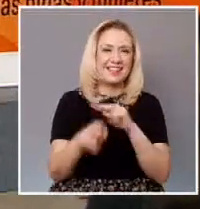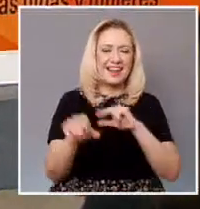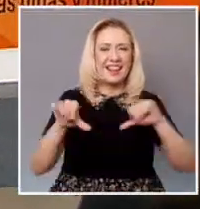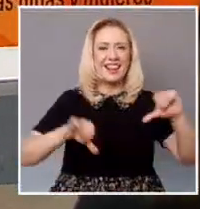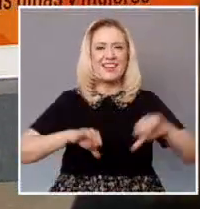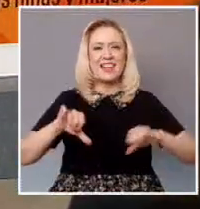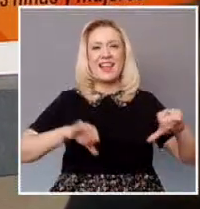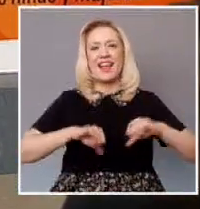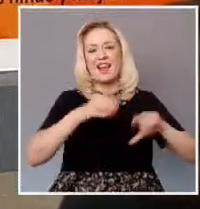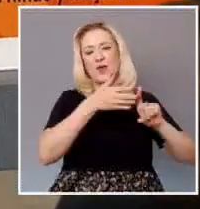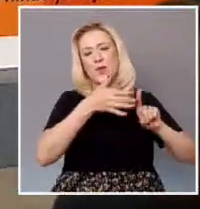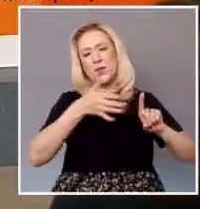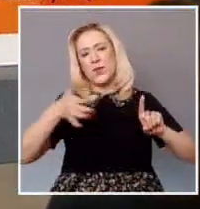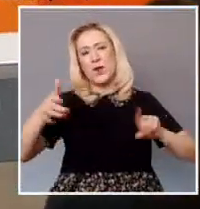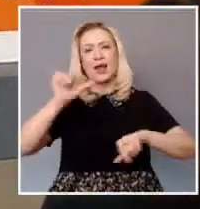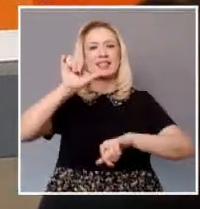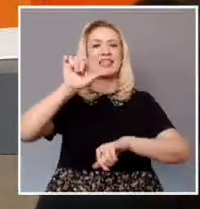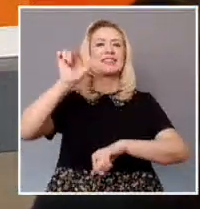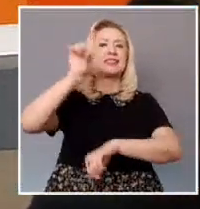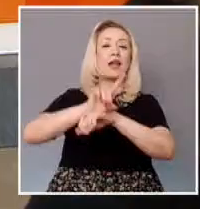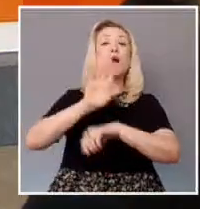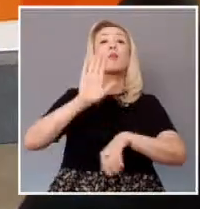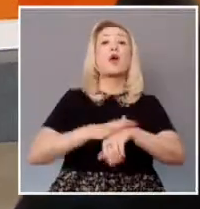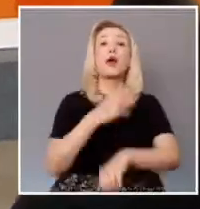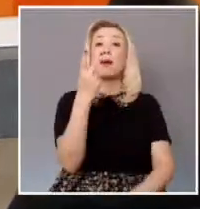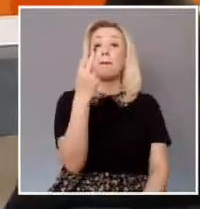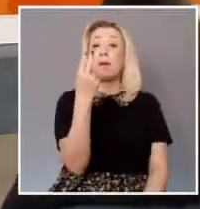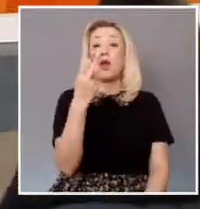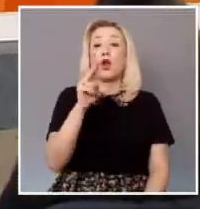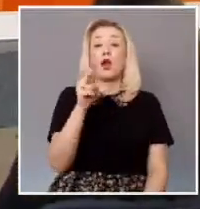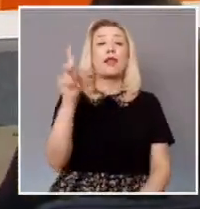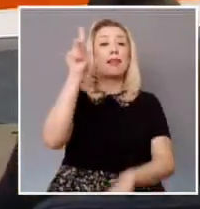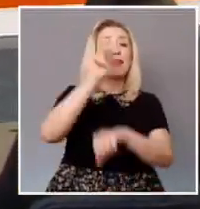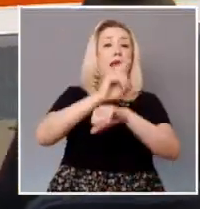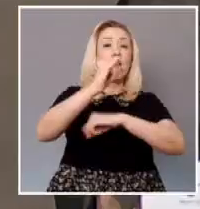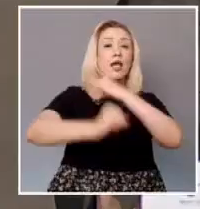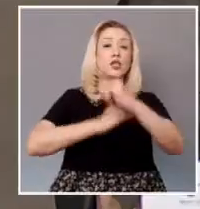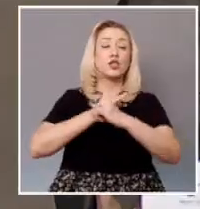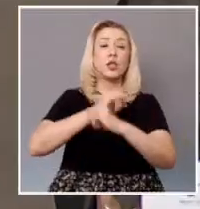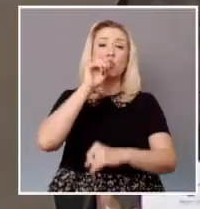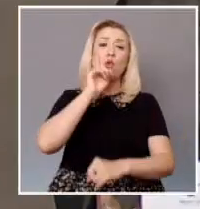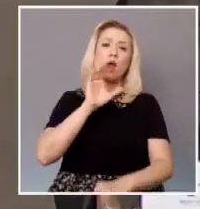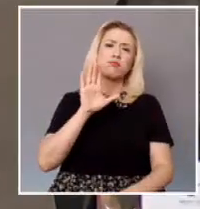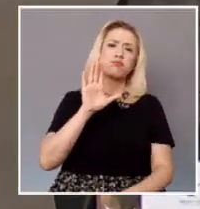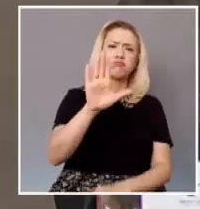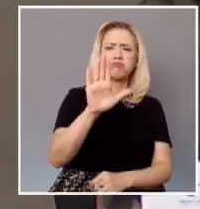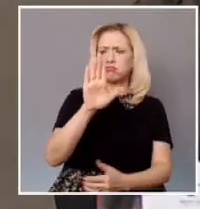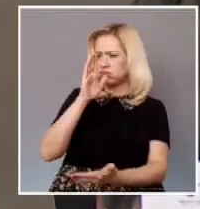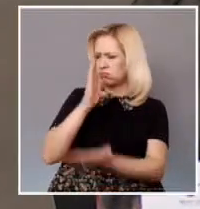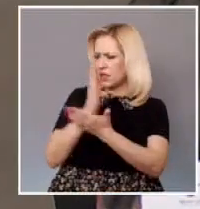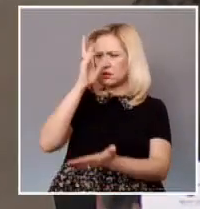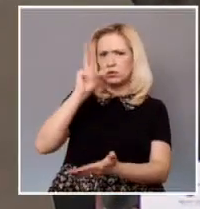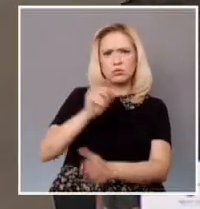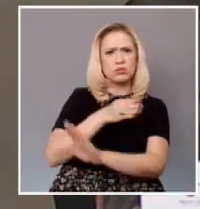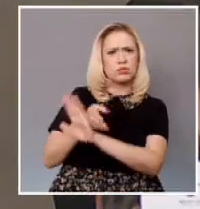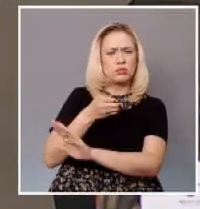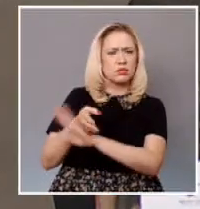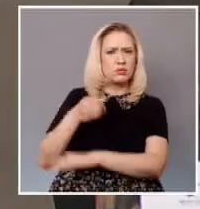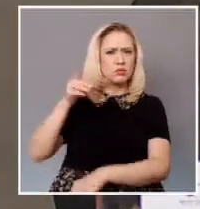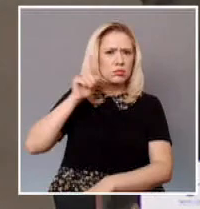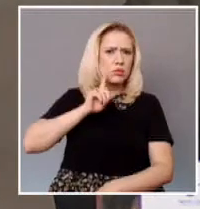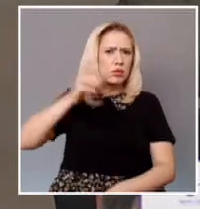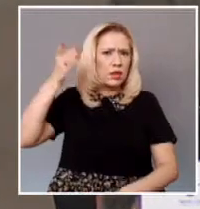de noviembre, Día Internacional para Eliminar la Violencia contra la Mujer. Desde el Poder Judicial de la